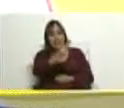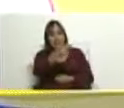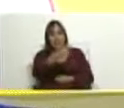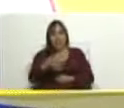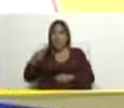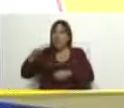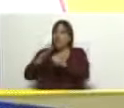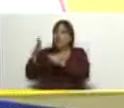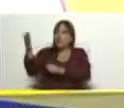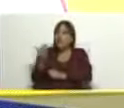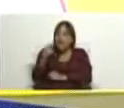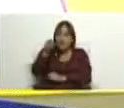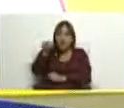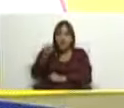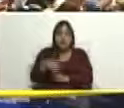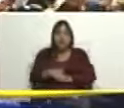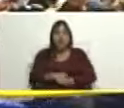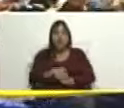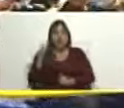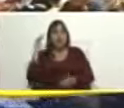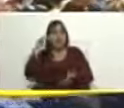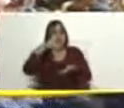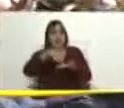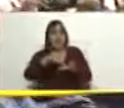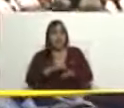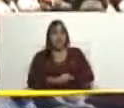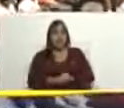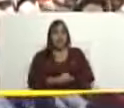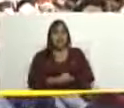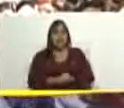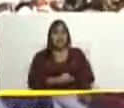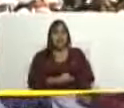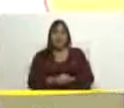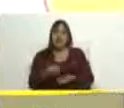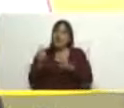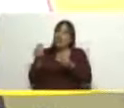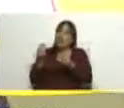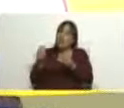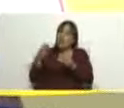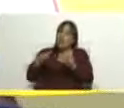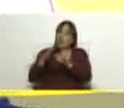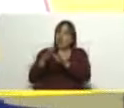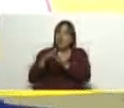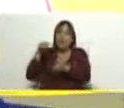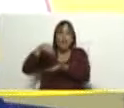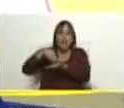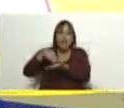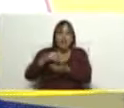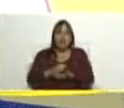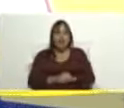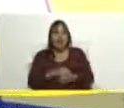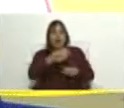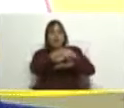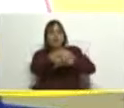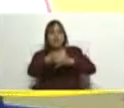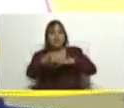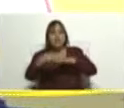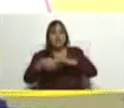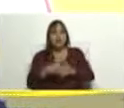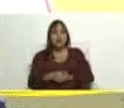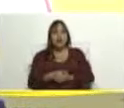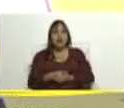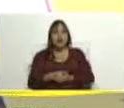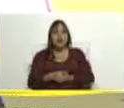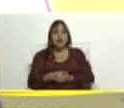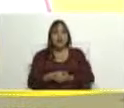Miranda. ¿Qué parte de Miranda? Del municipio Urdaneta. Urdaneta, Cuba. Cuba.